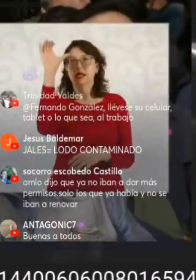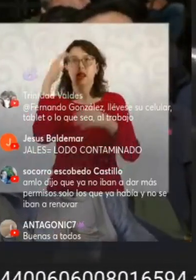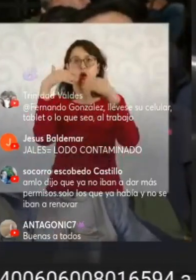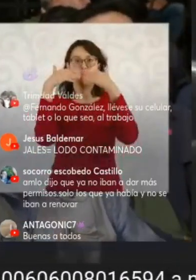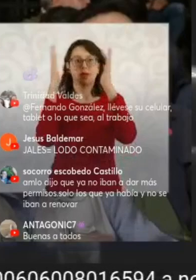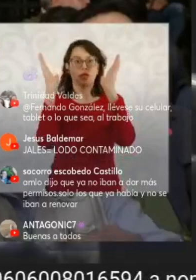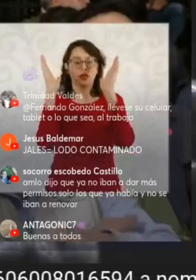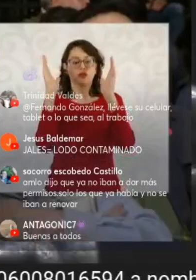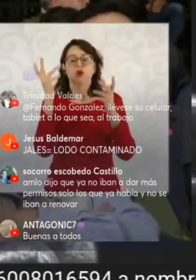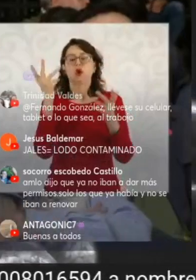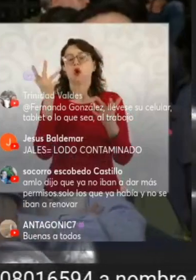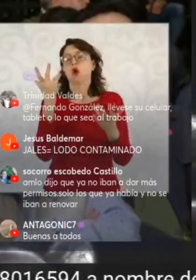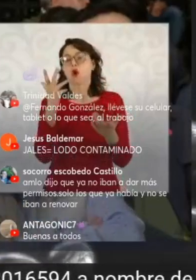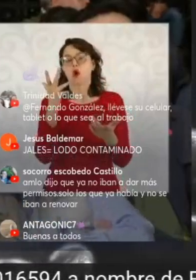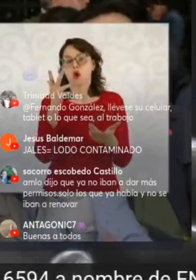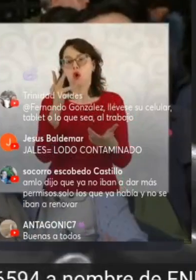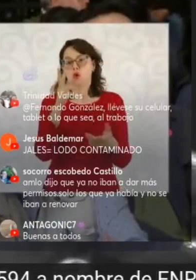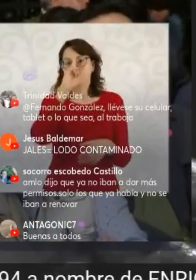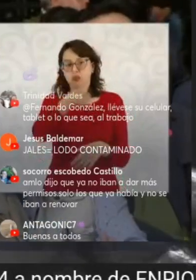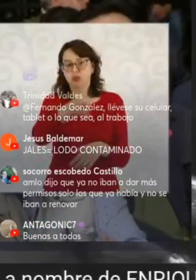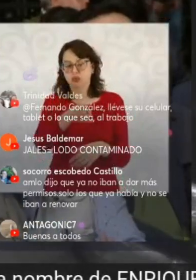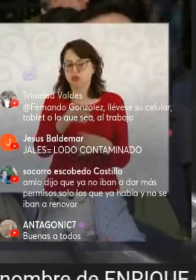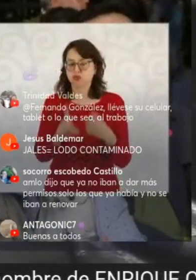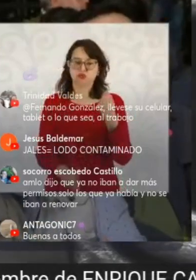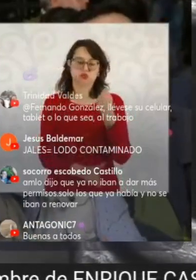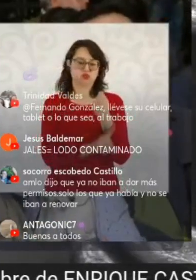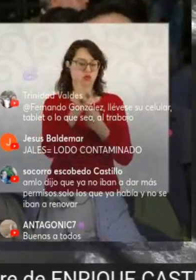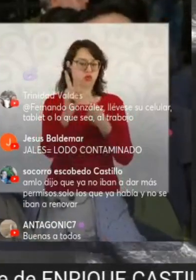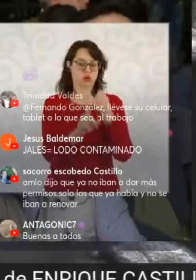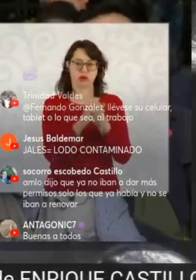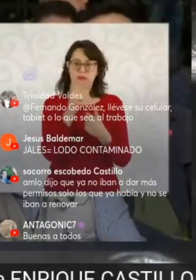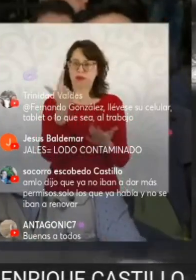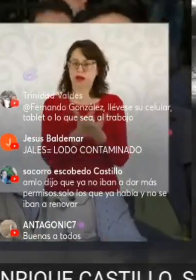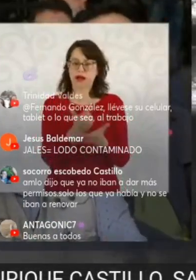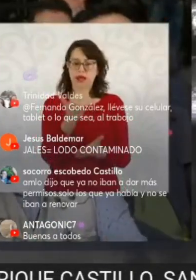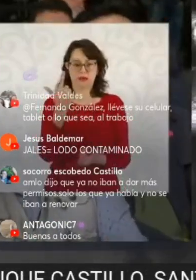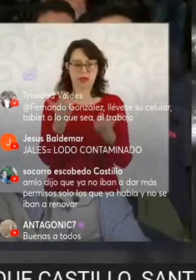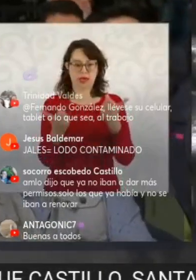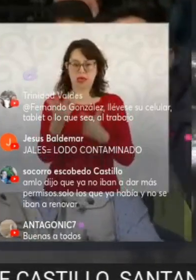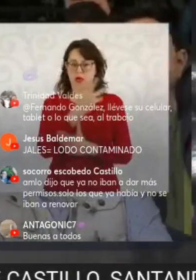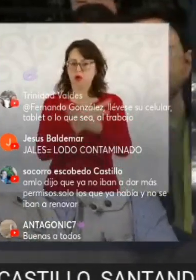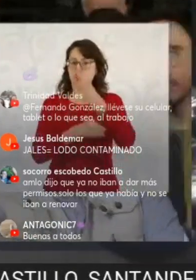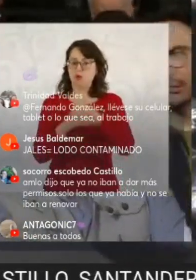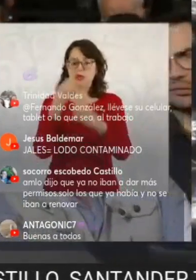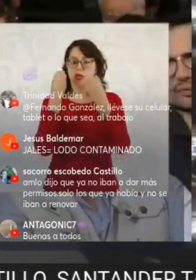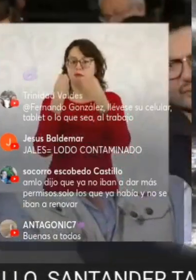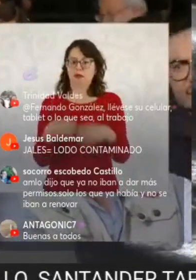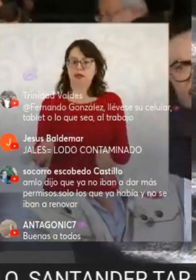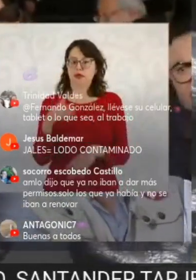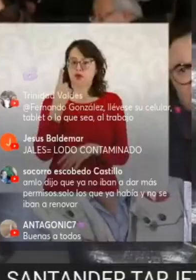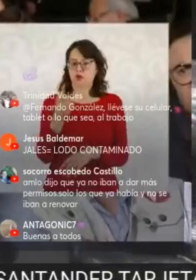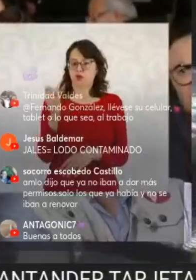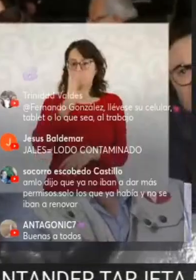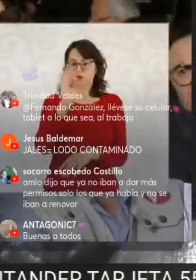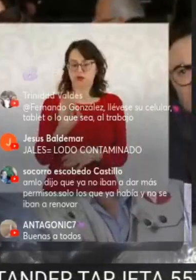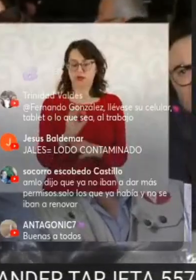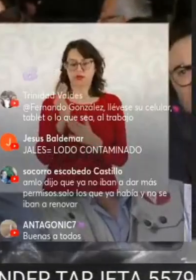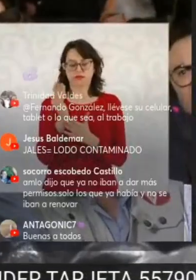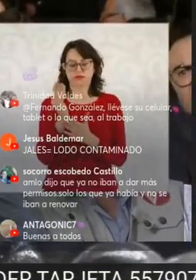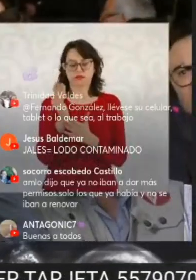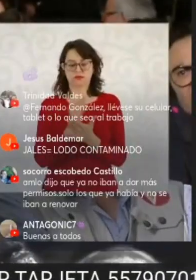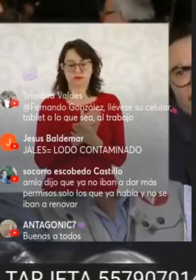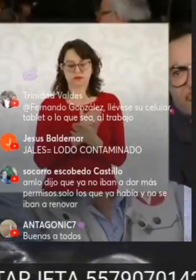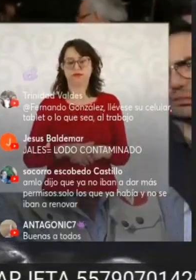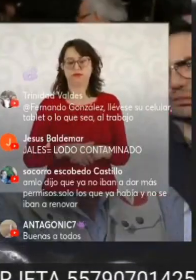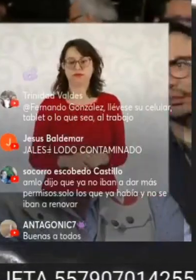que provocaría una contracción del menos 1% en la economía nacional. Estas son